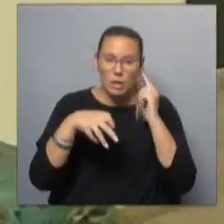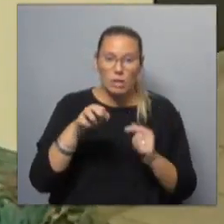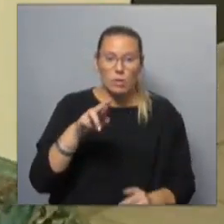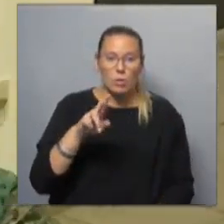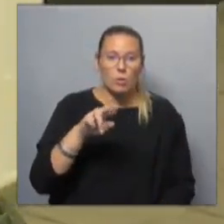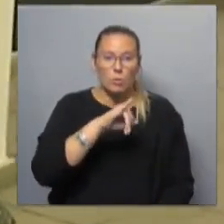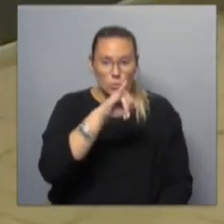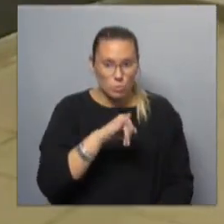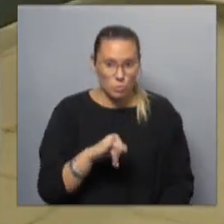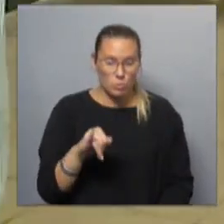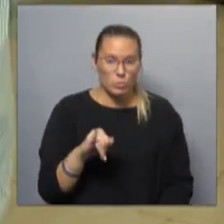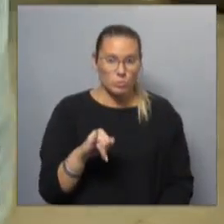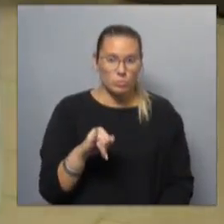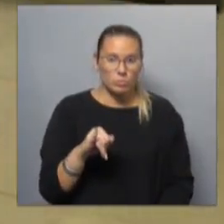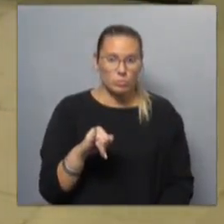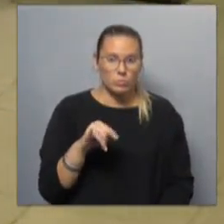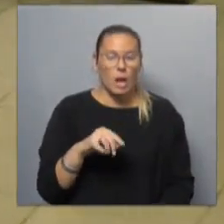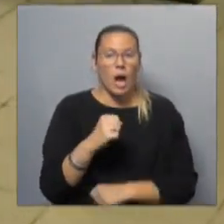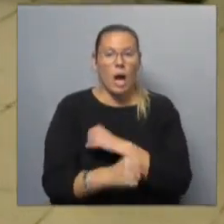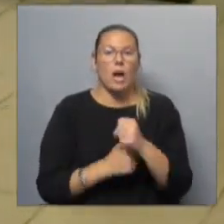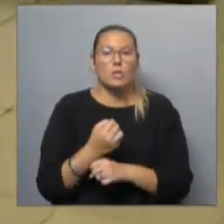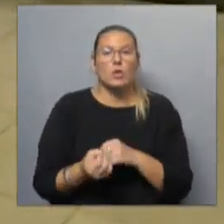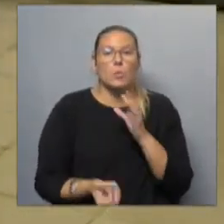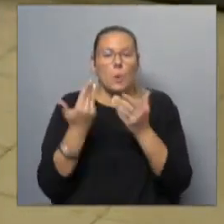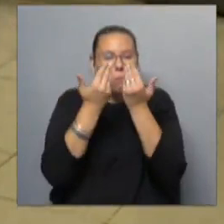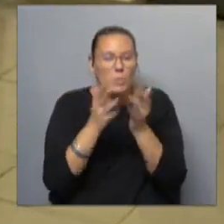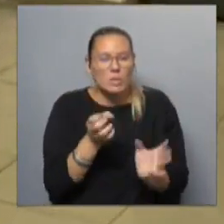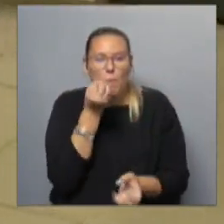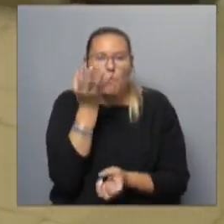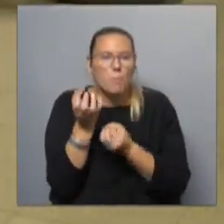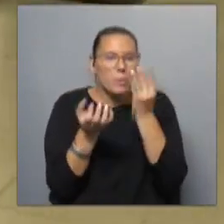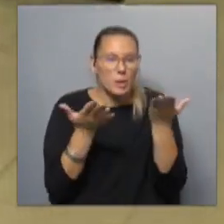Nowruz, que es el año nuevo, es la entrada a la primavera. ¿Bien?